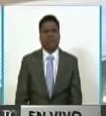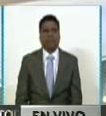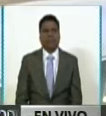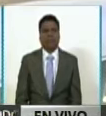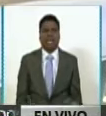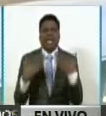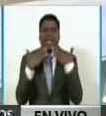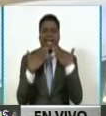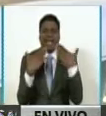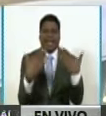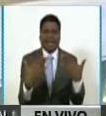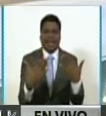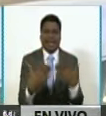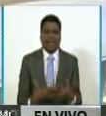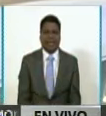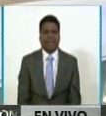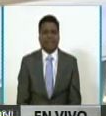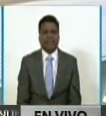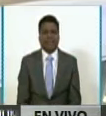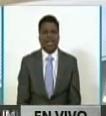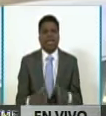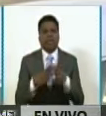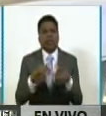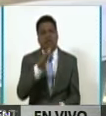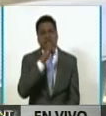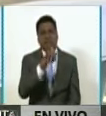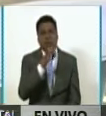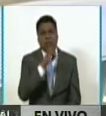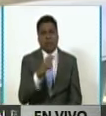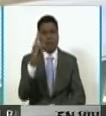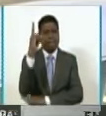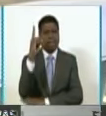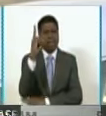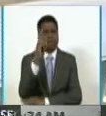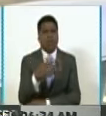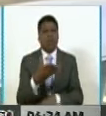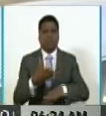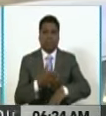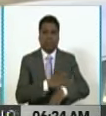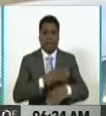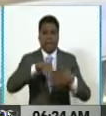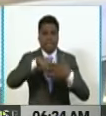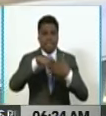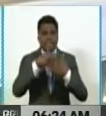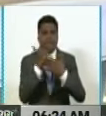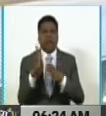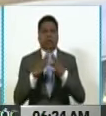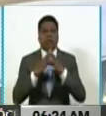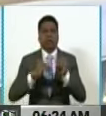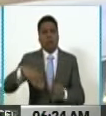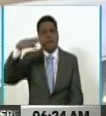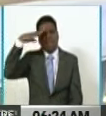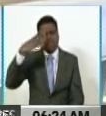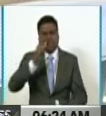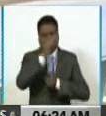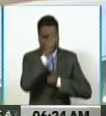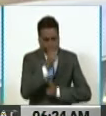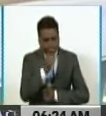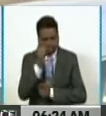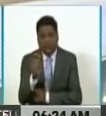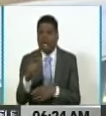Muchísimas gracias a nuestra compañera Andrea López, directamente en el Panteón Nacional, desde bien temprano, honores militares a quien realmente